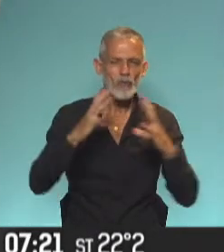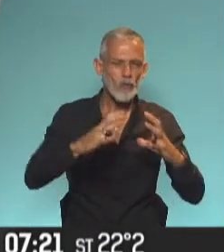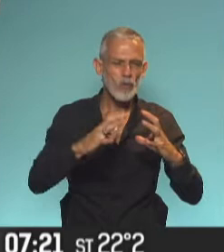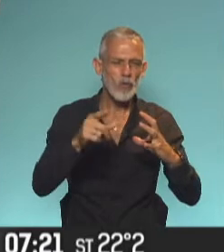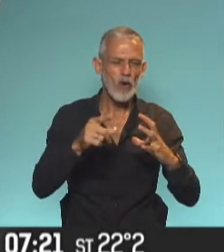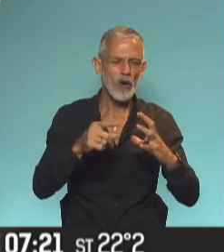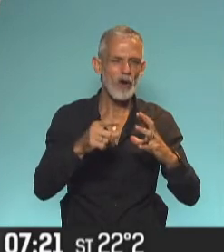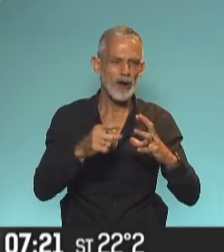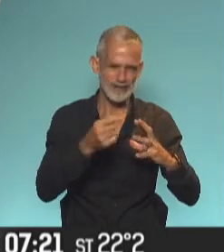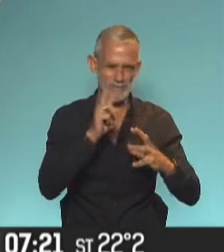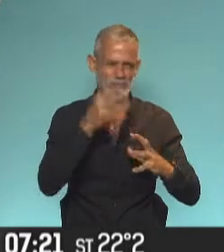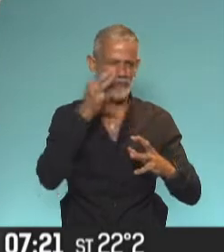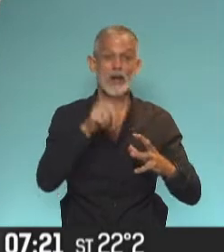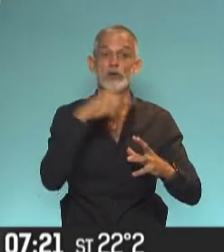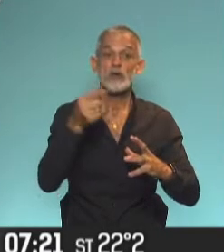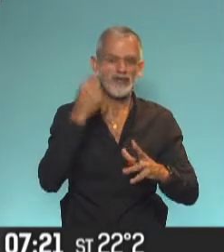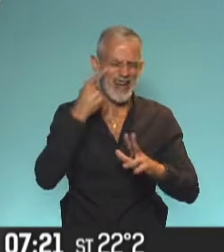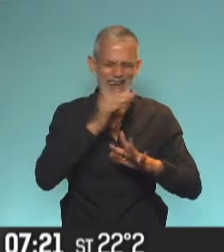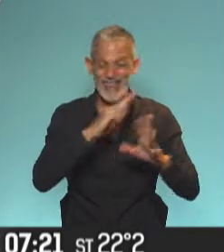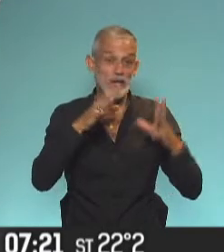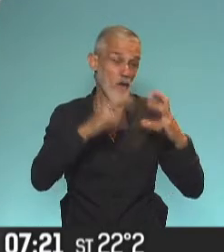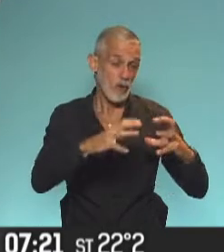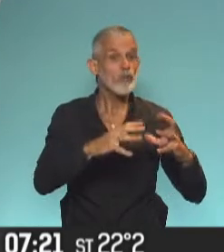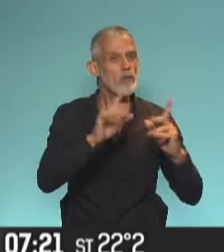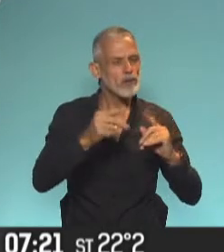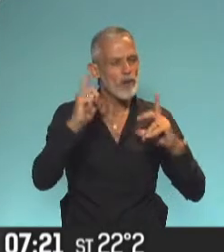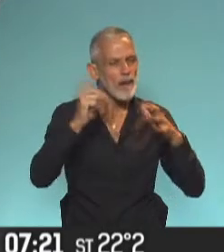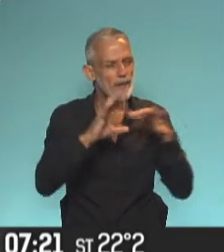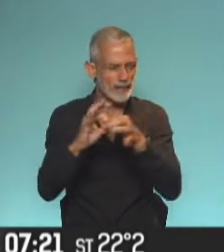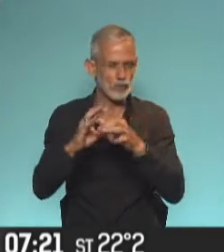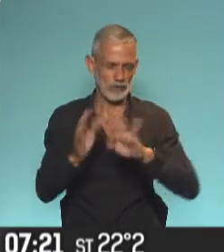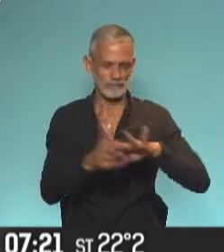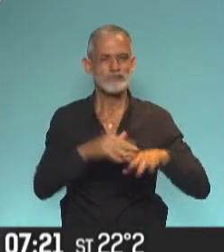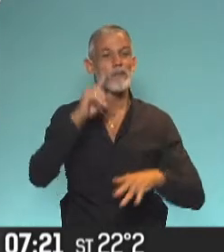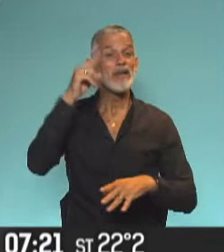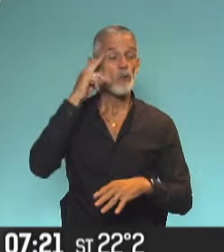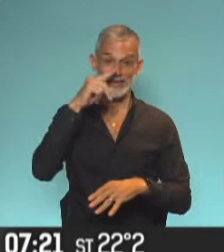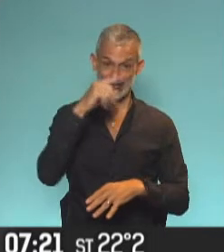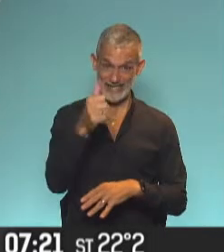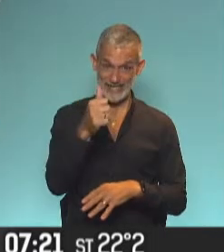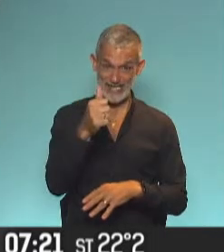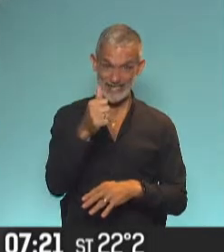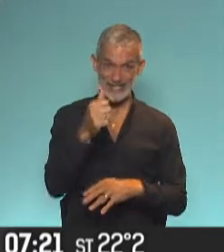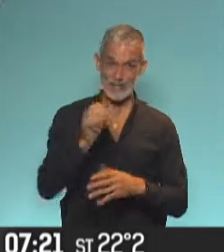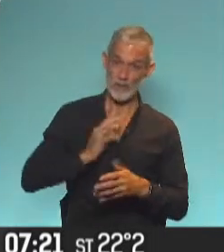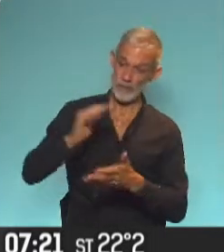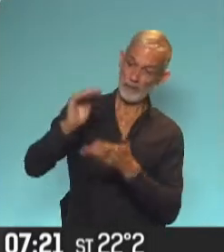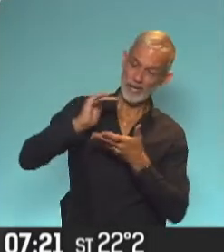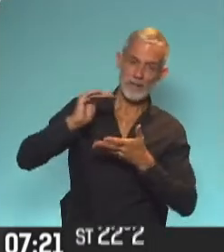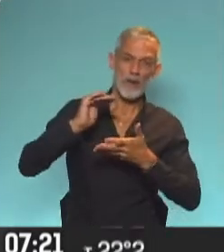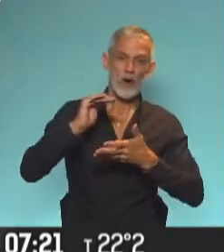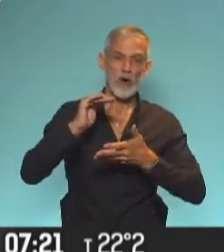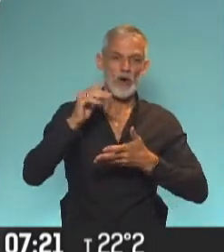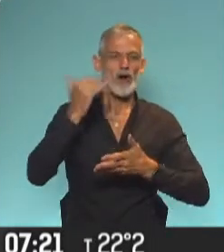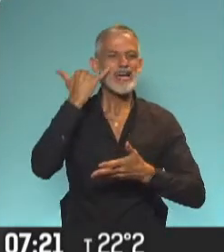de manera tangencial y otras que nada tiene que ver con él. En 1976 recibió el premio Yellow